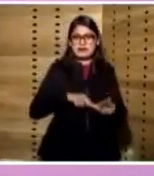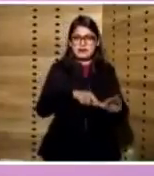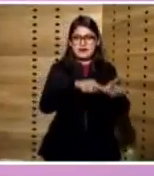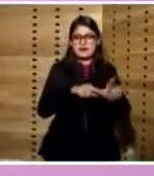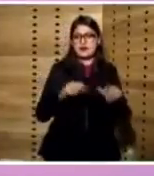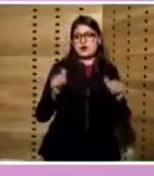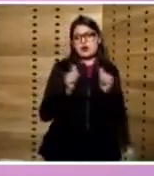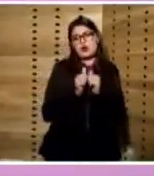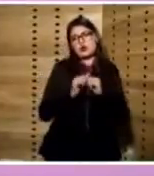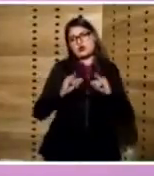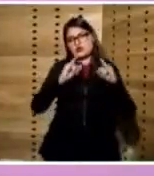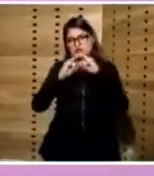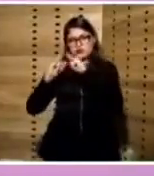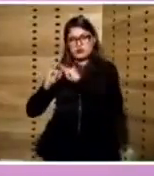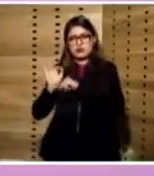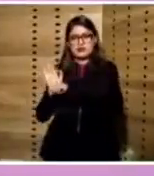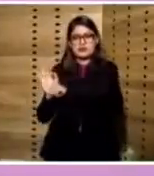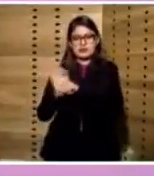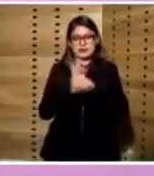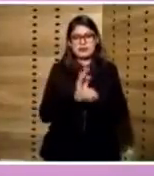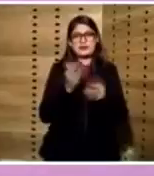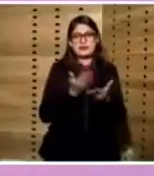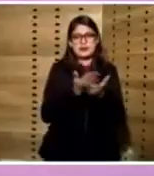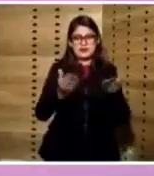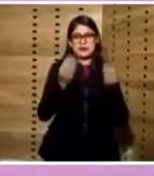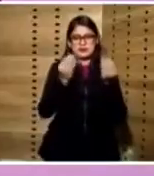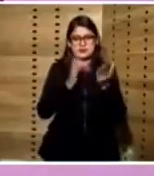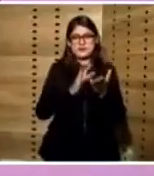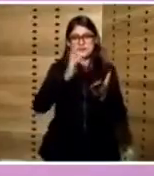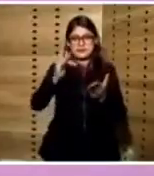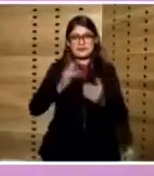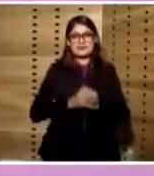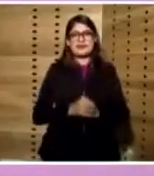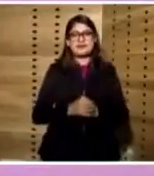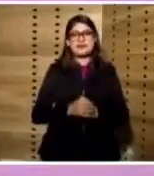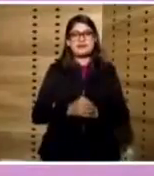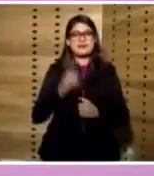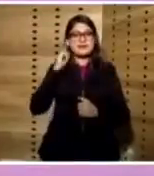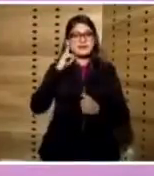las instituciones y de nuestro país. Muchas gracias a todos por su atención.